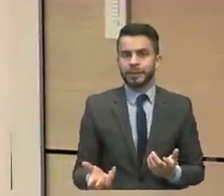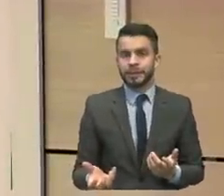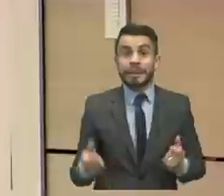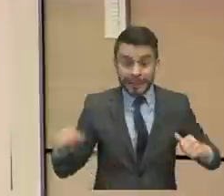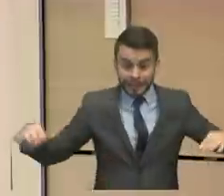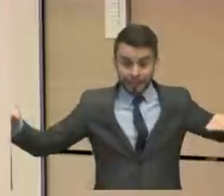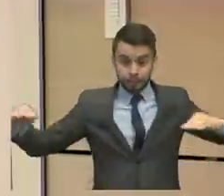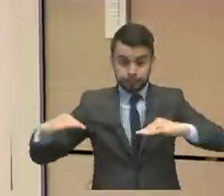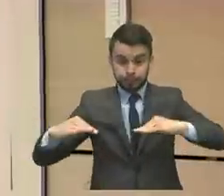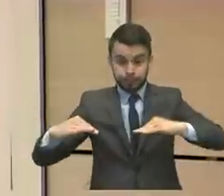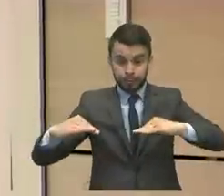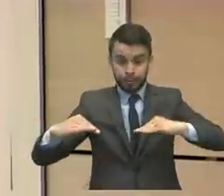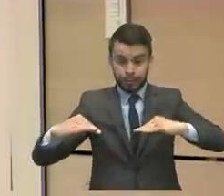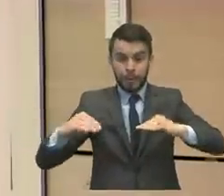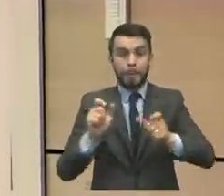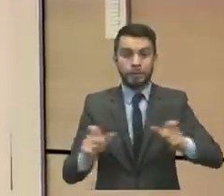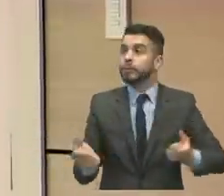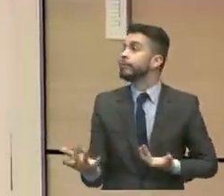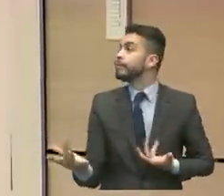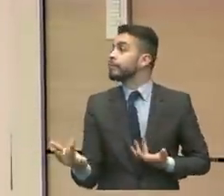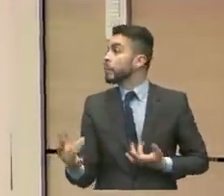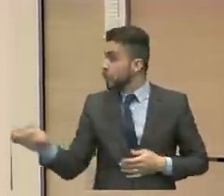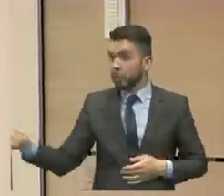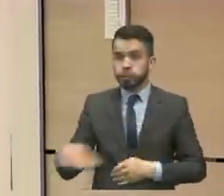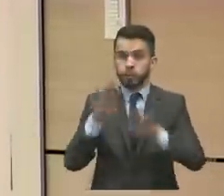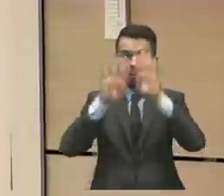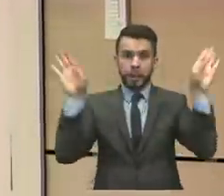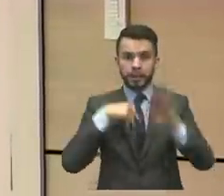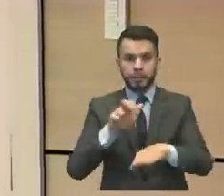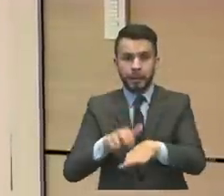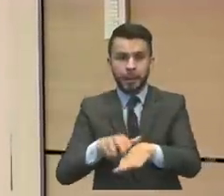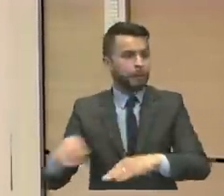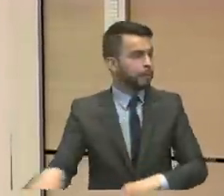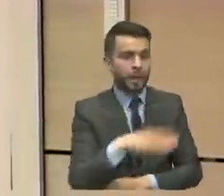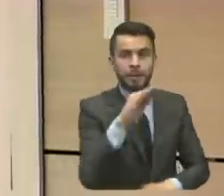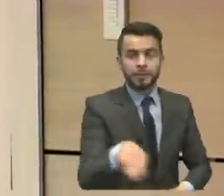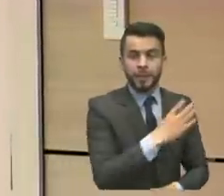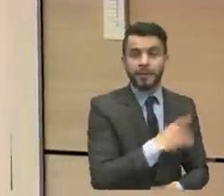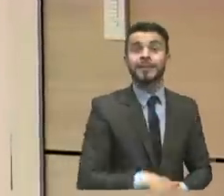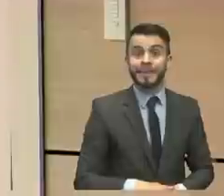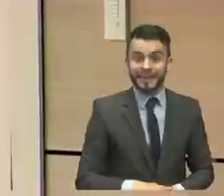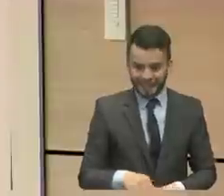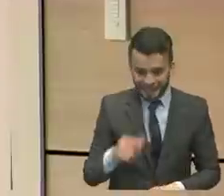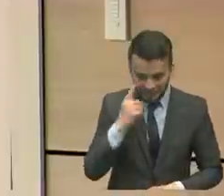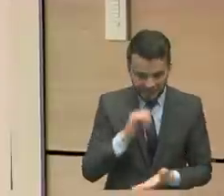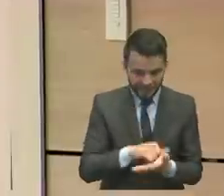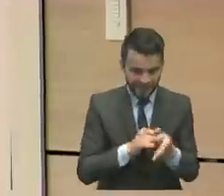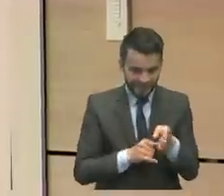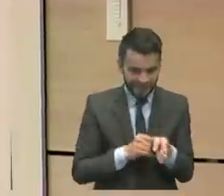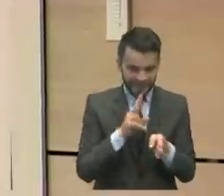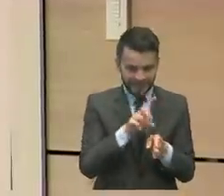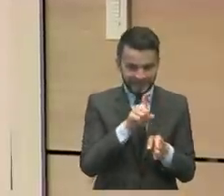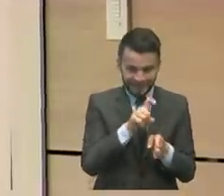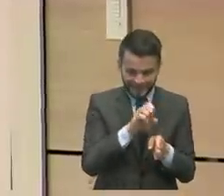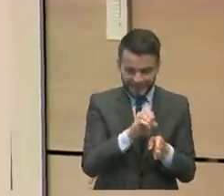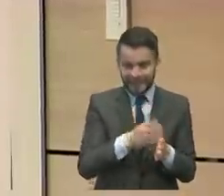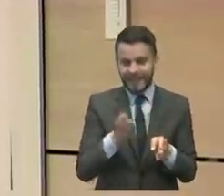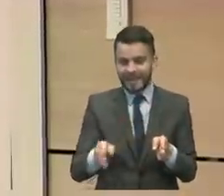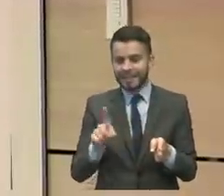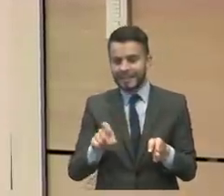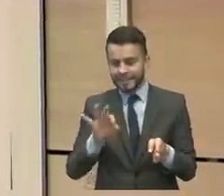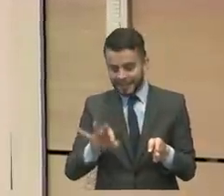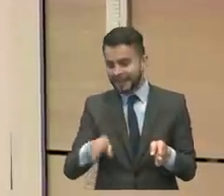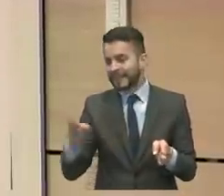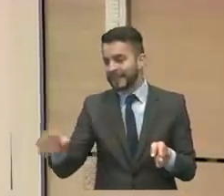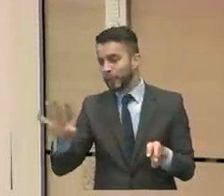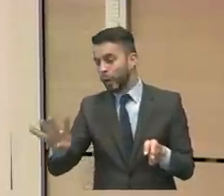la 72, como es obvio, en la 60-63, ahí, y en la 53.